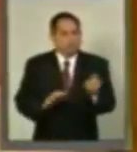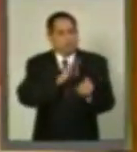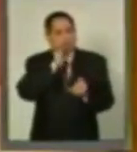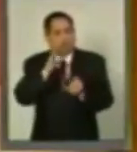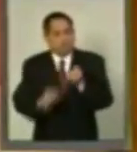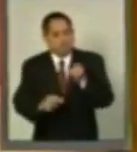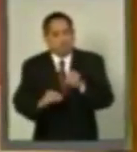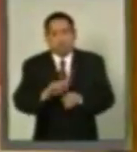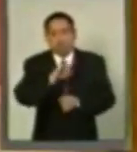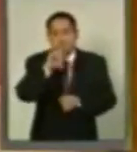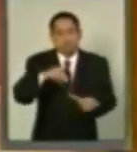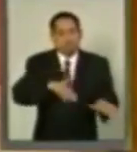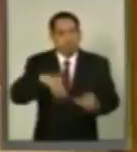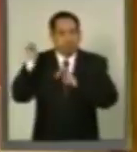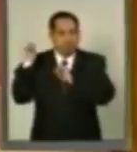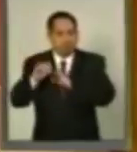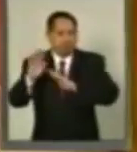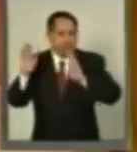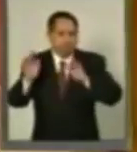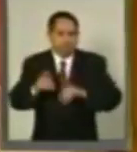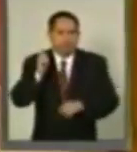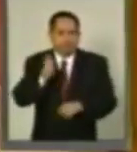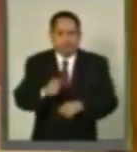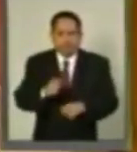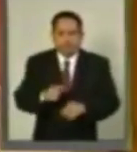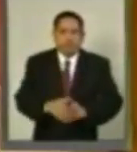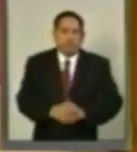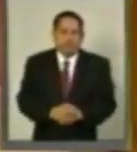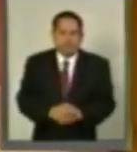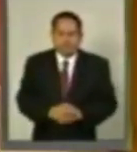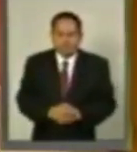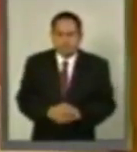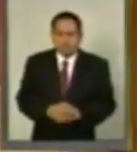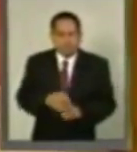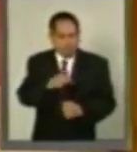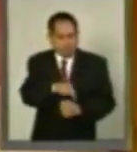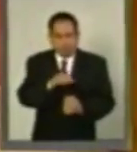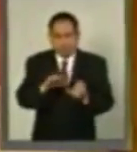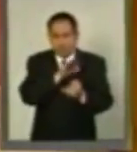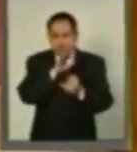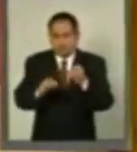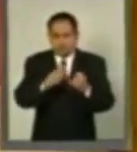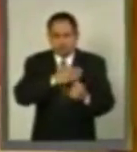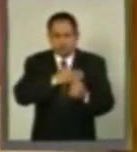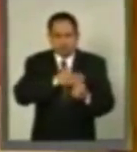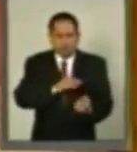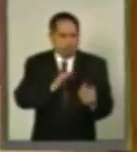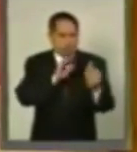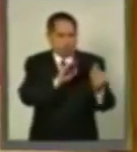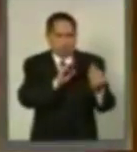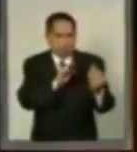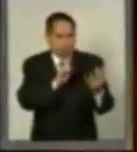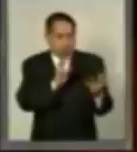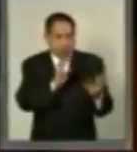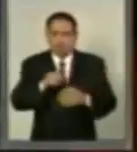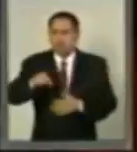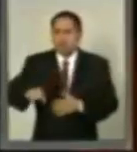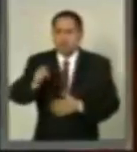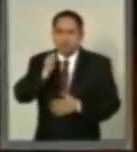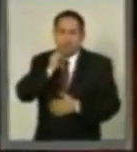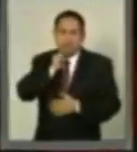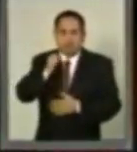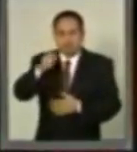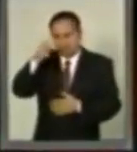vamos, porque esta será la última comparecencia de usted ante esta legislatura del Senado de la